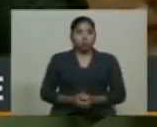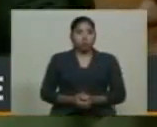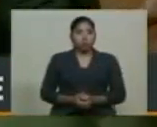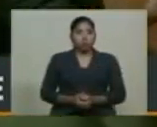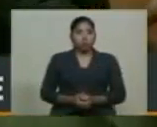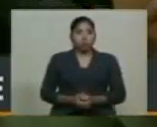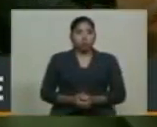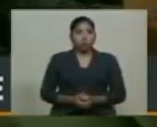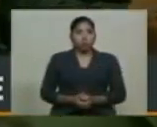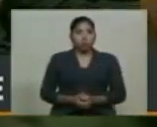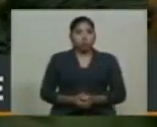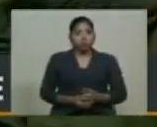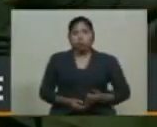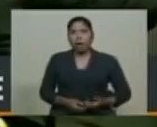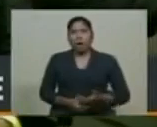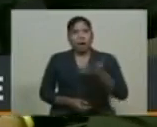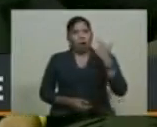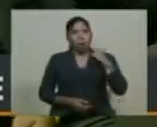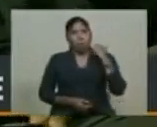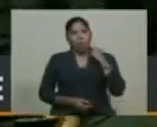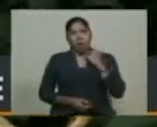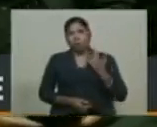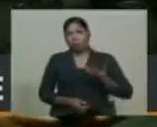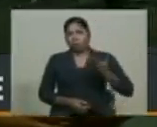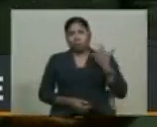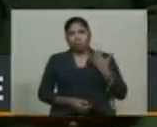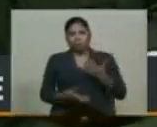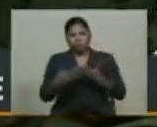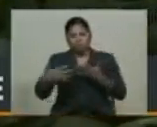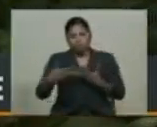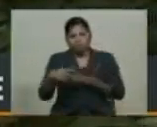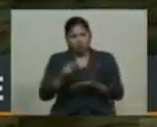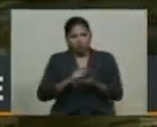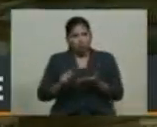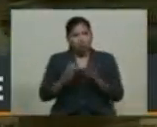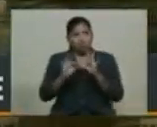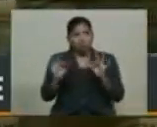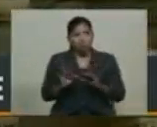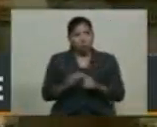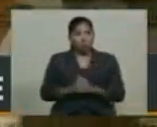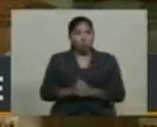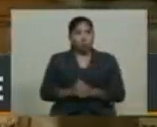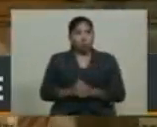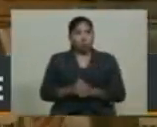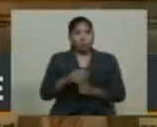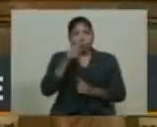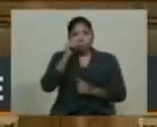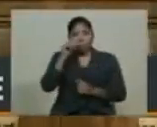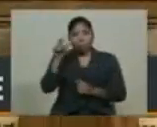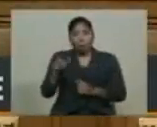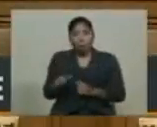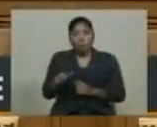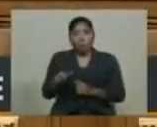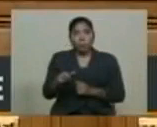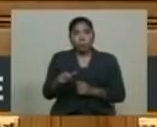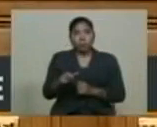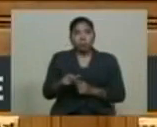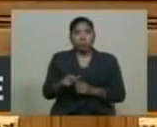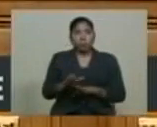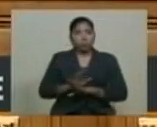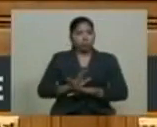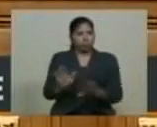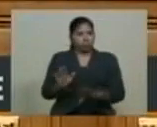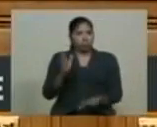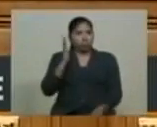La vieja pugna entre las armas y las letras, ya don Miguel de Cervantes la dirimió en las páginas excelsas